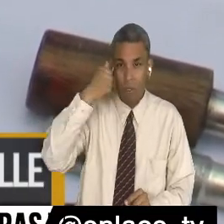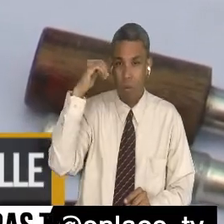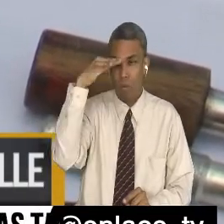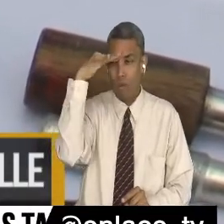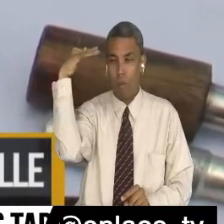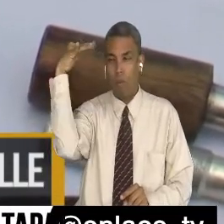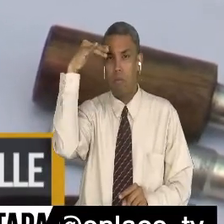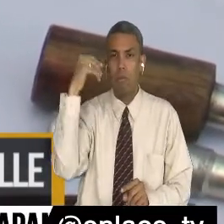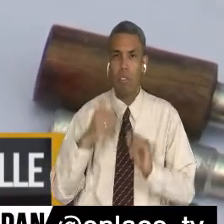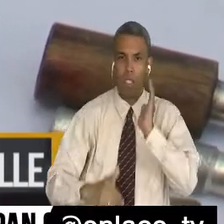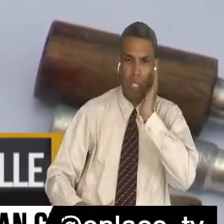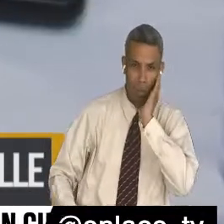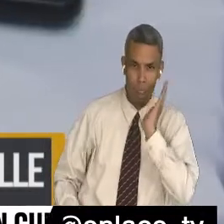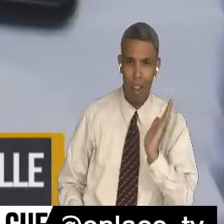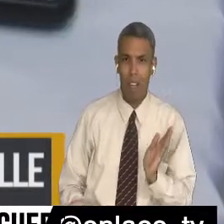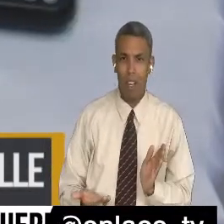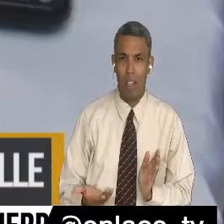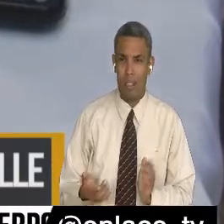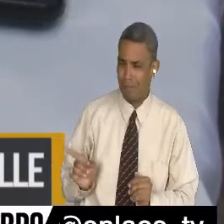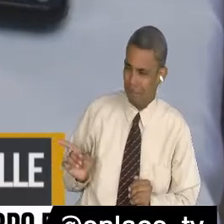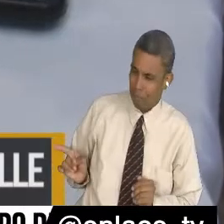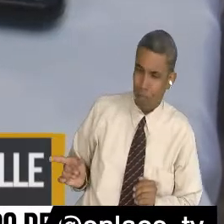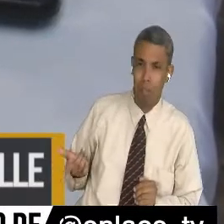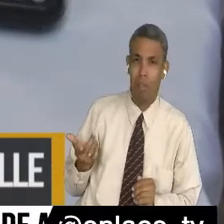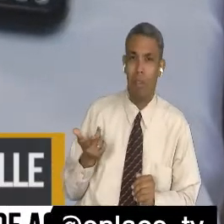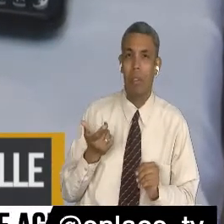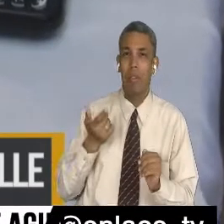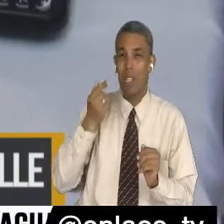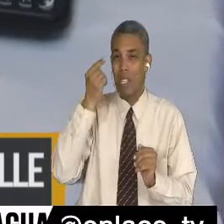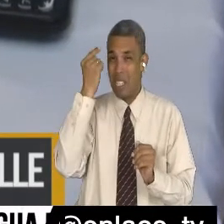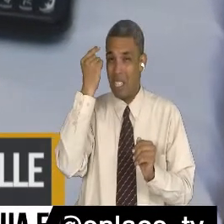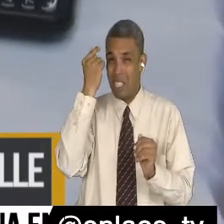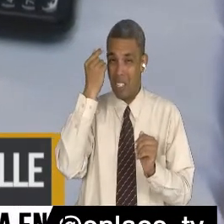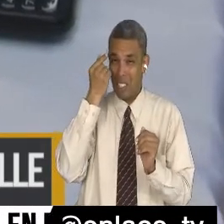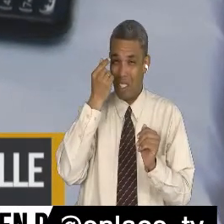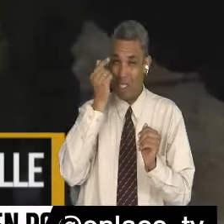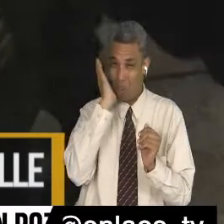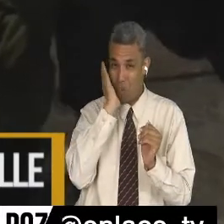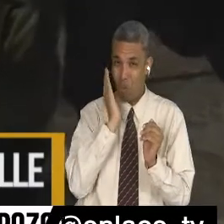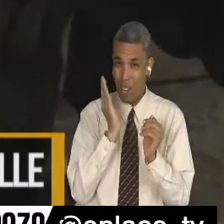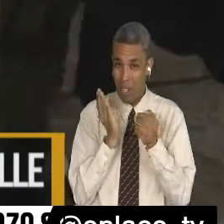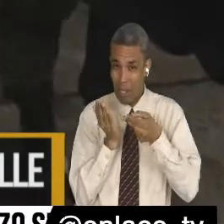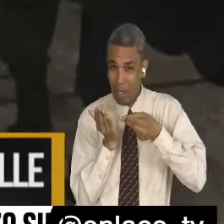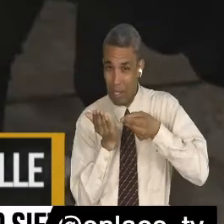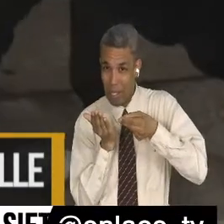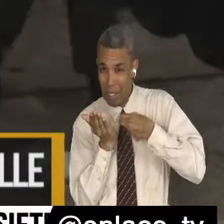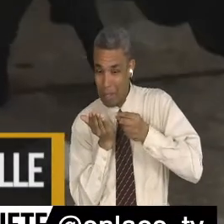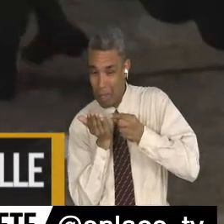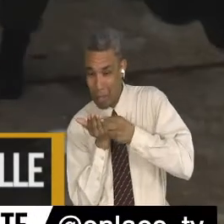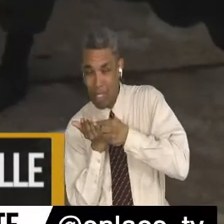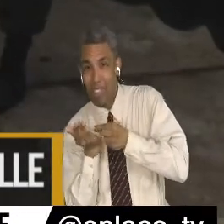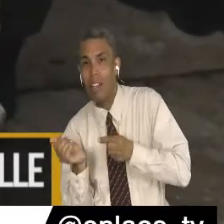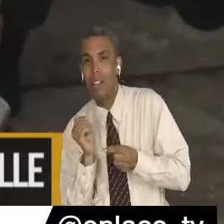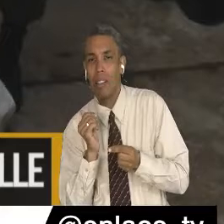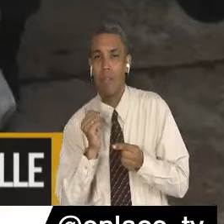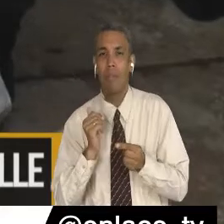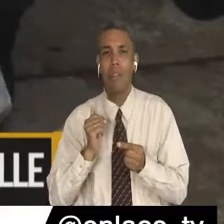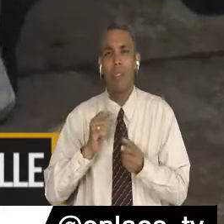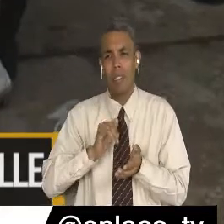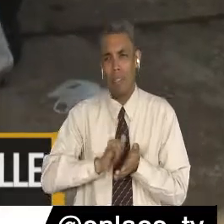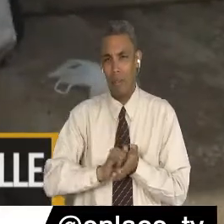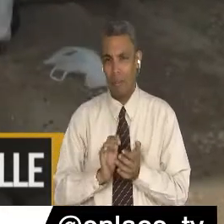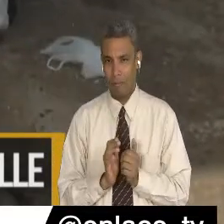equipos móviles, celulares, SIM card y estaban fermentando